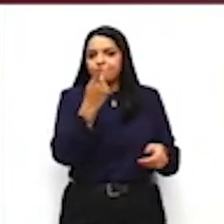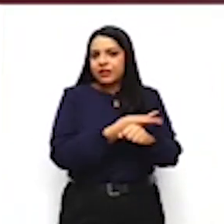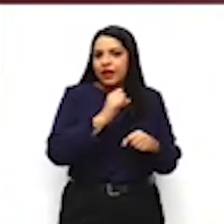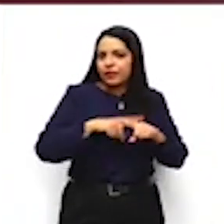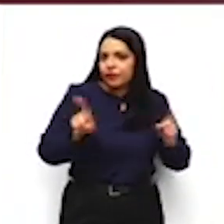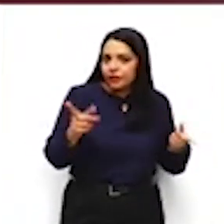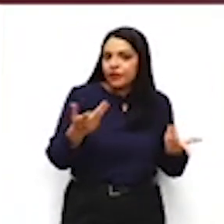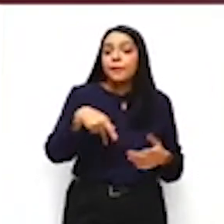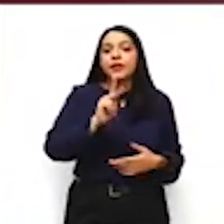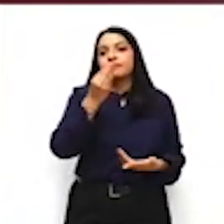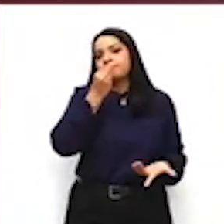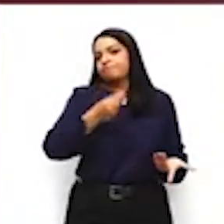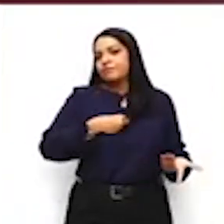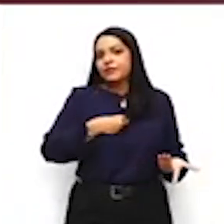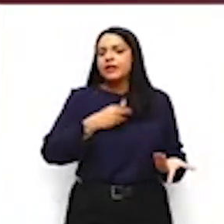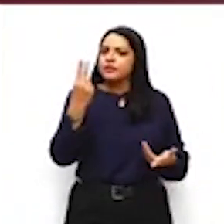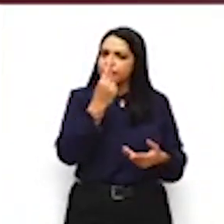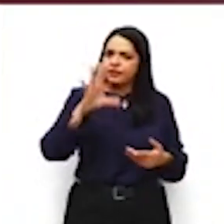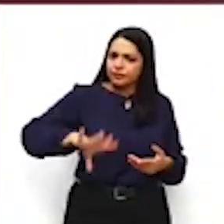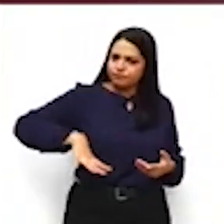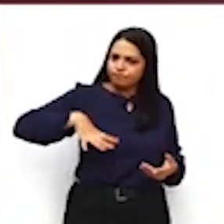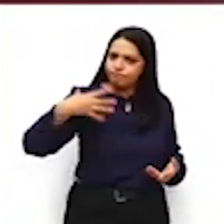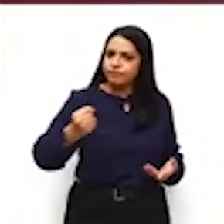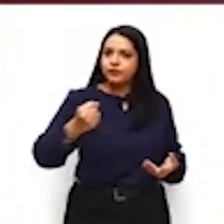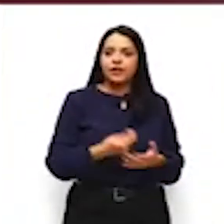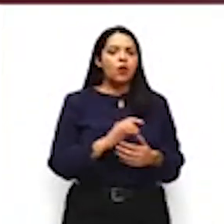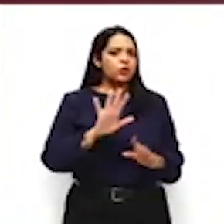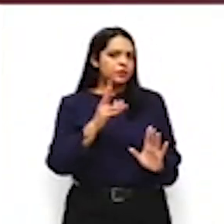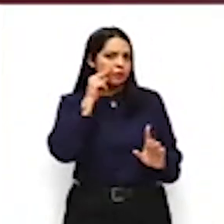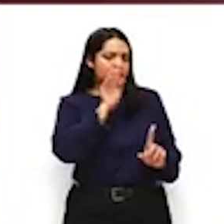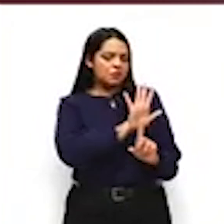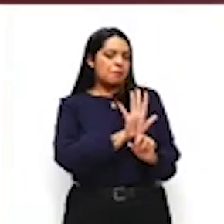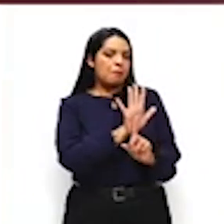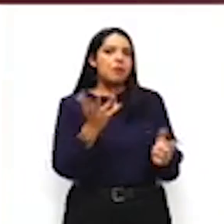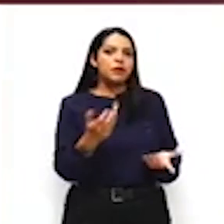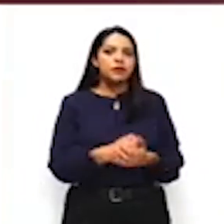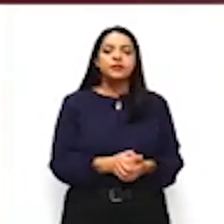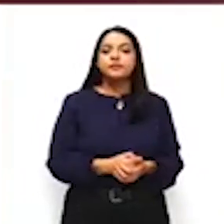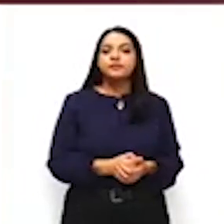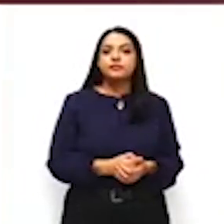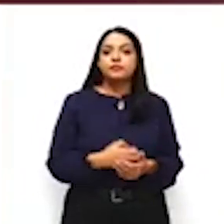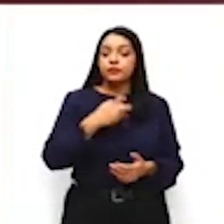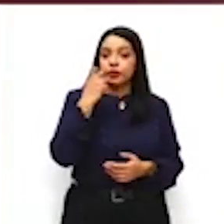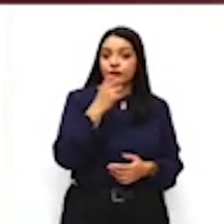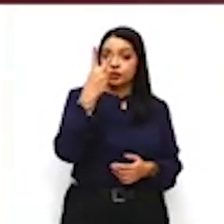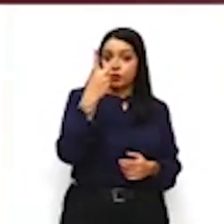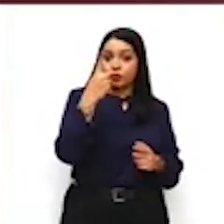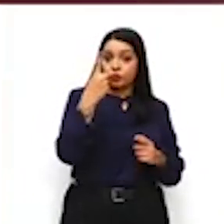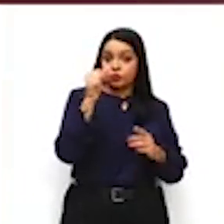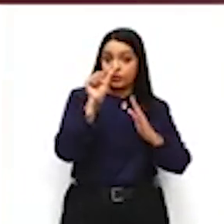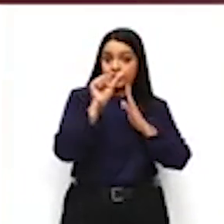saltaran, hasta sospechoso nos parecería. Y por eso, a menos de un mes de